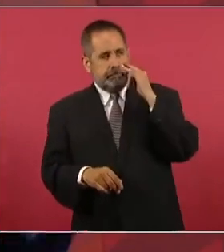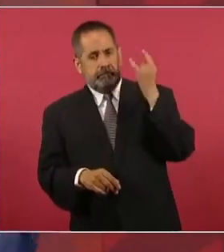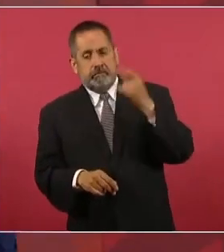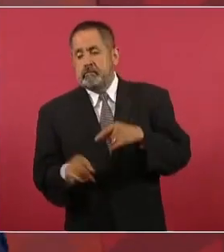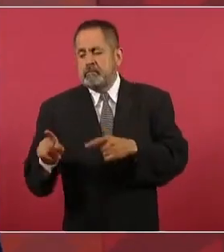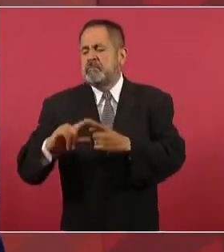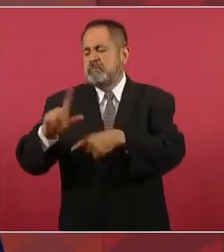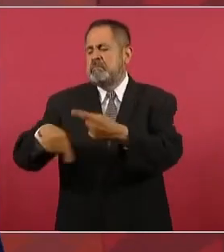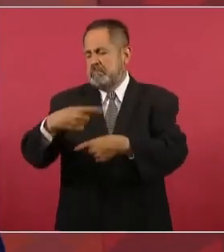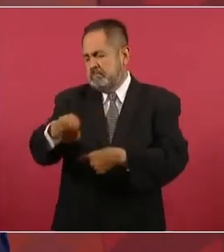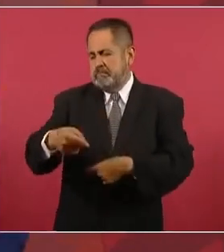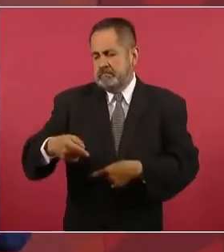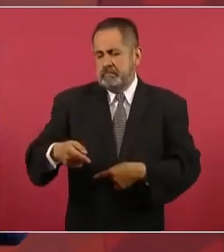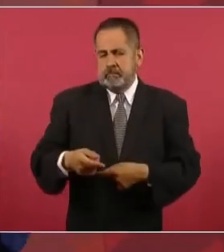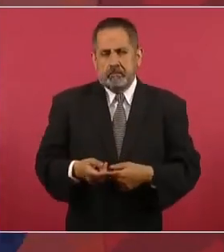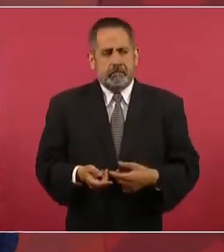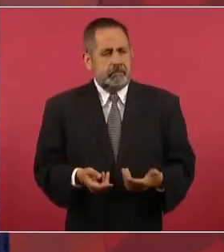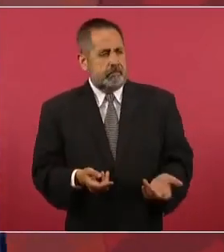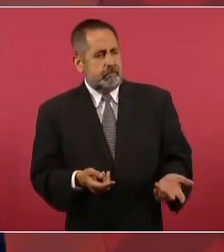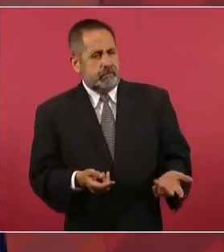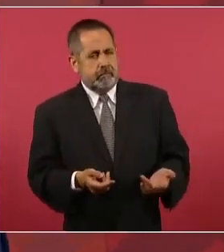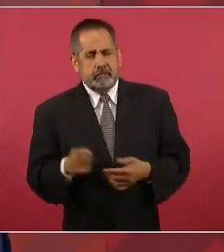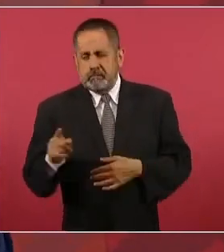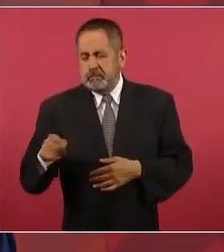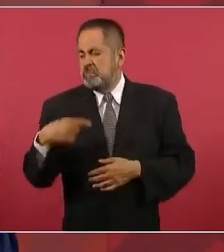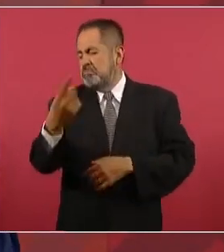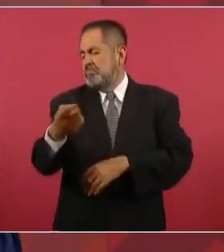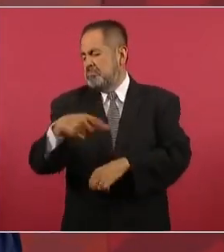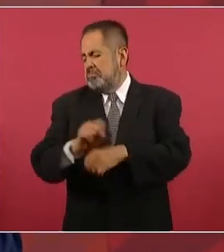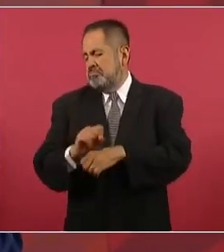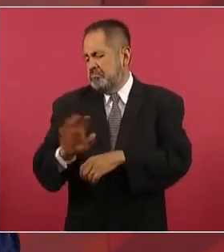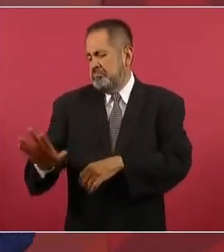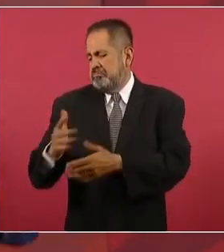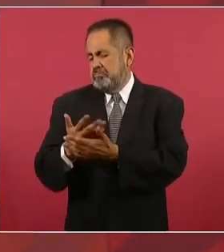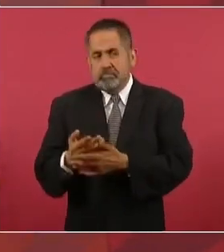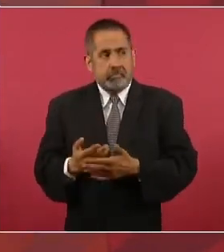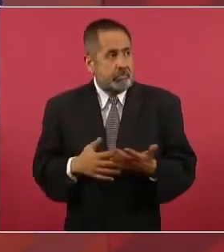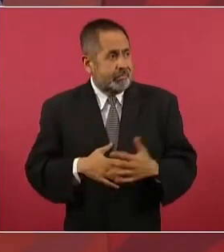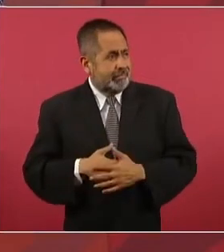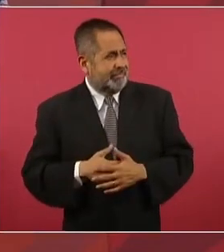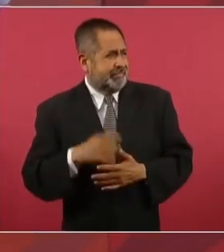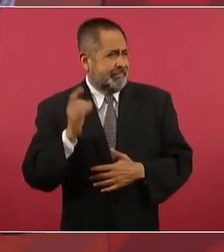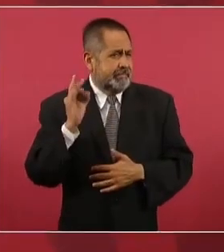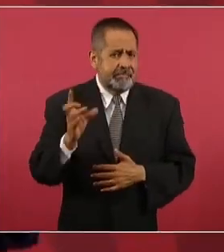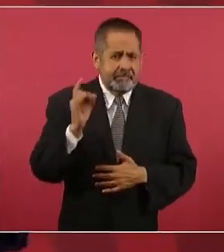regrese dentro de una semana, aunque ella ya